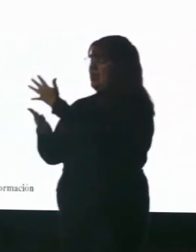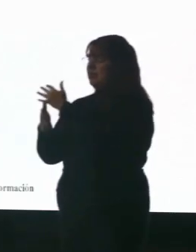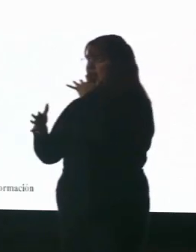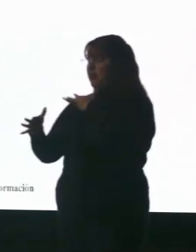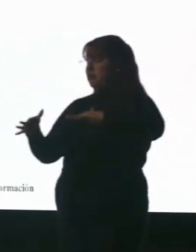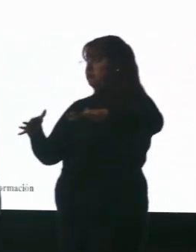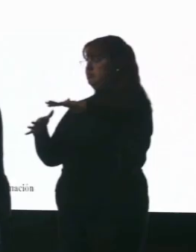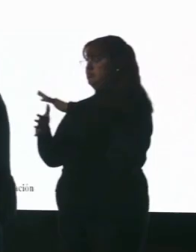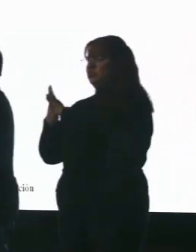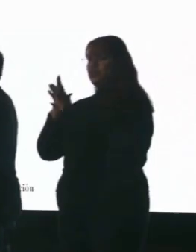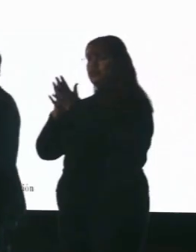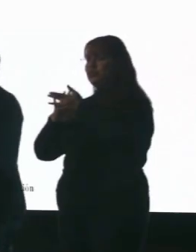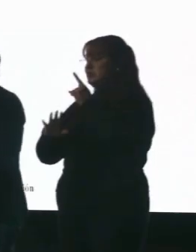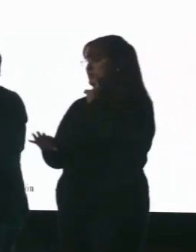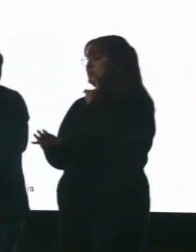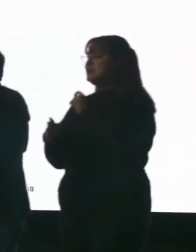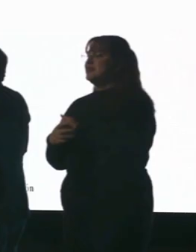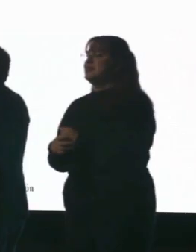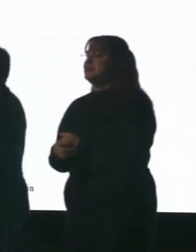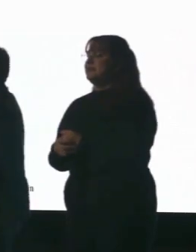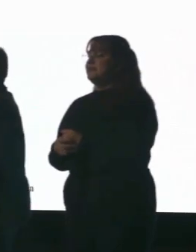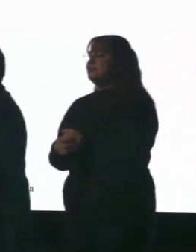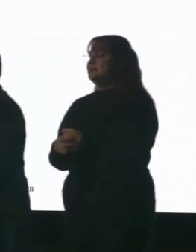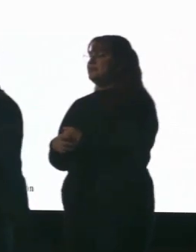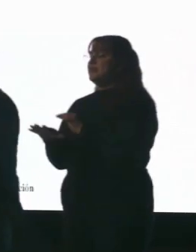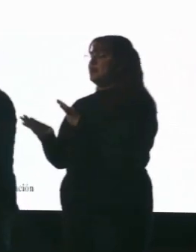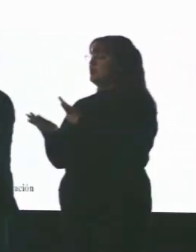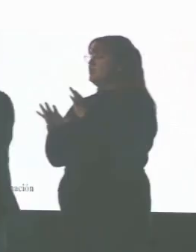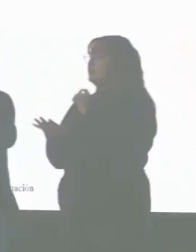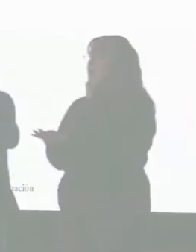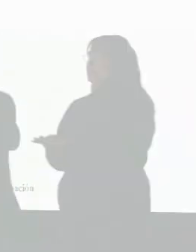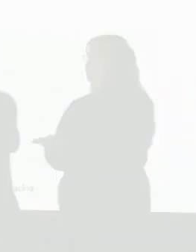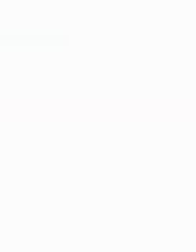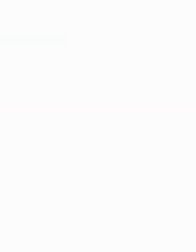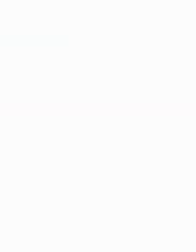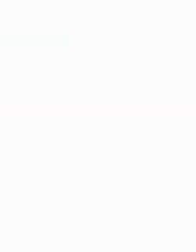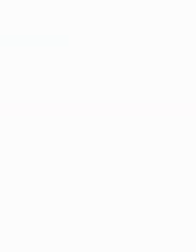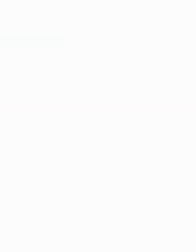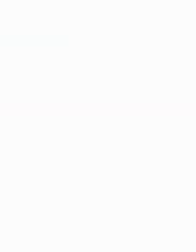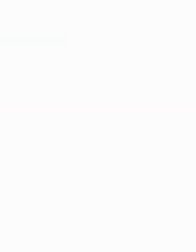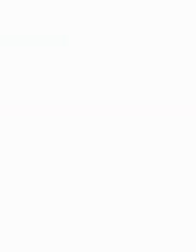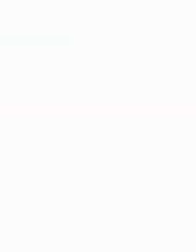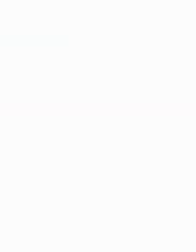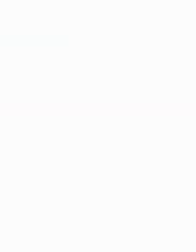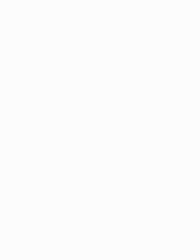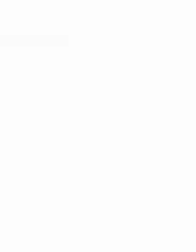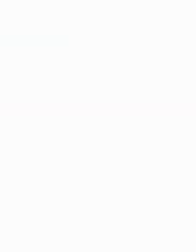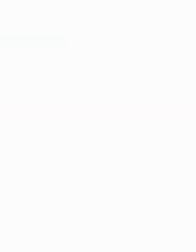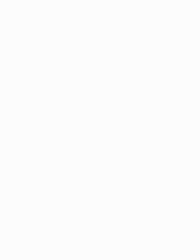imagínense. Entonces, en el Golfo de Pena. Es extensa. Y lo mismo pasa con todas las rocas.